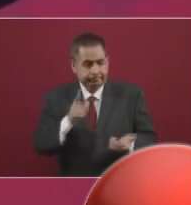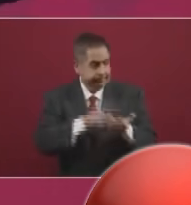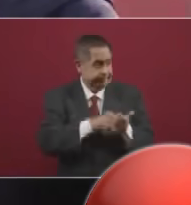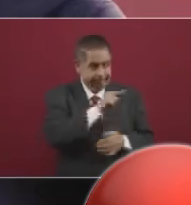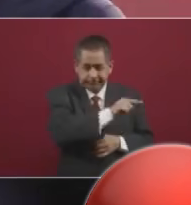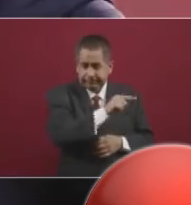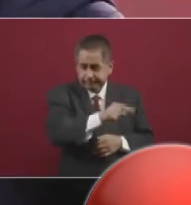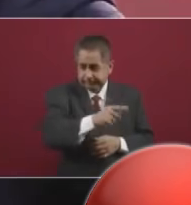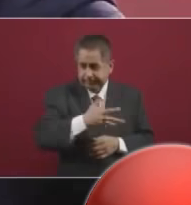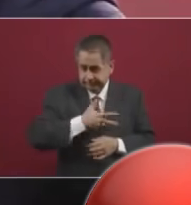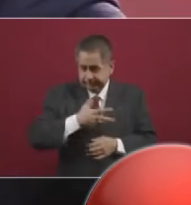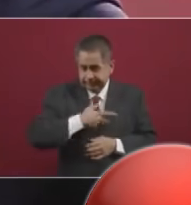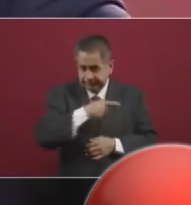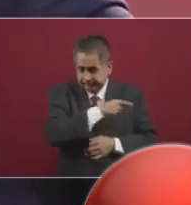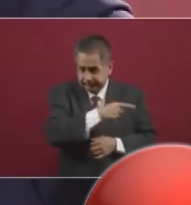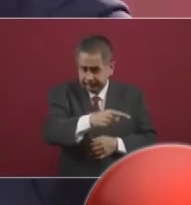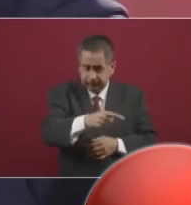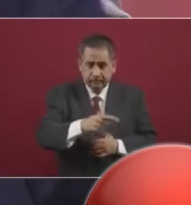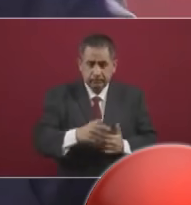tienen